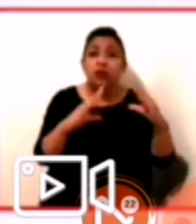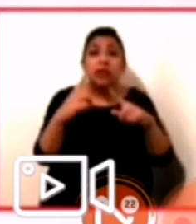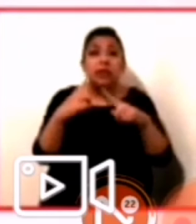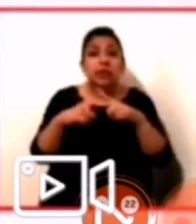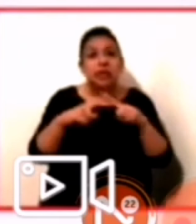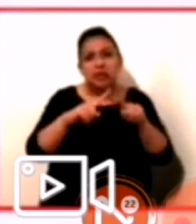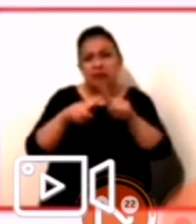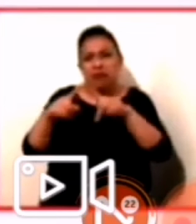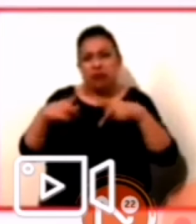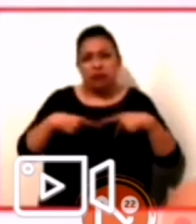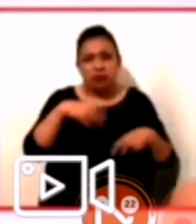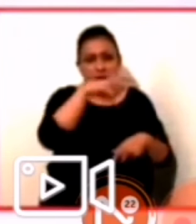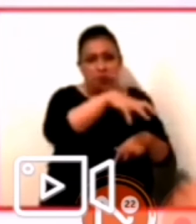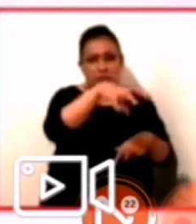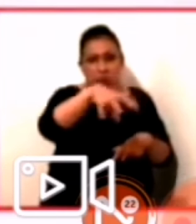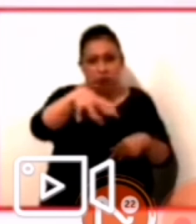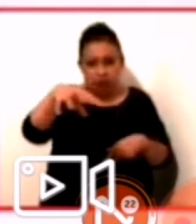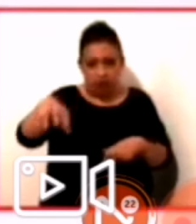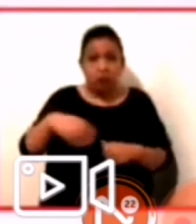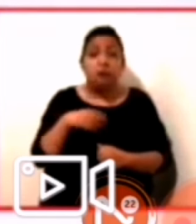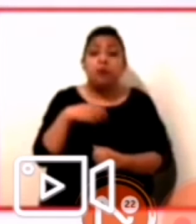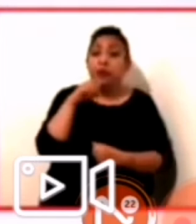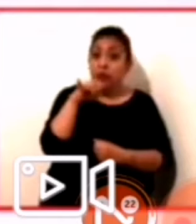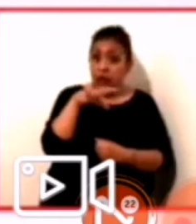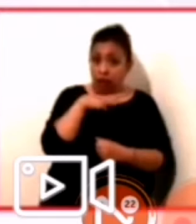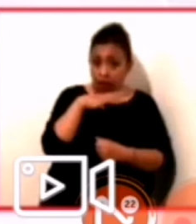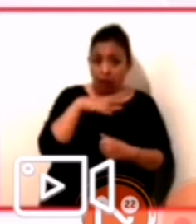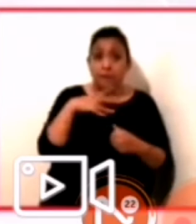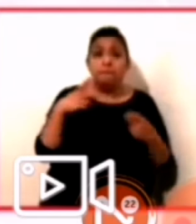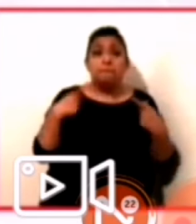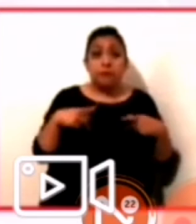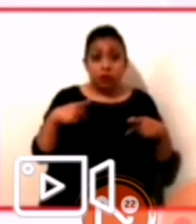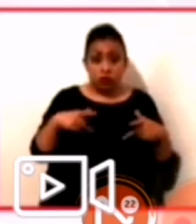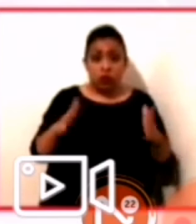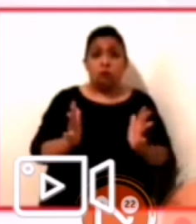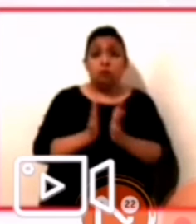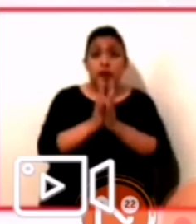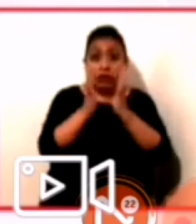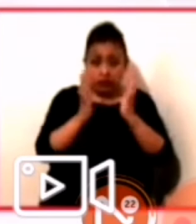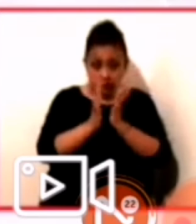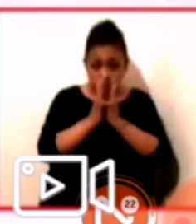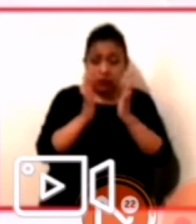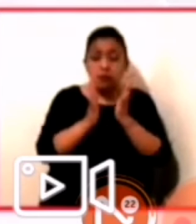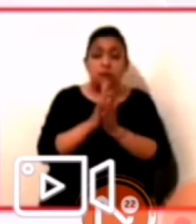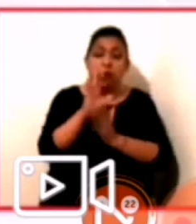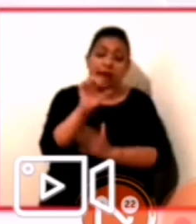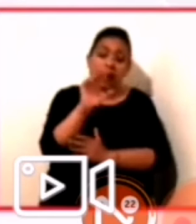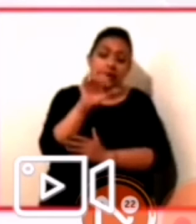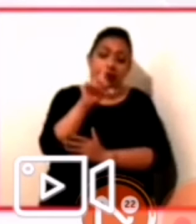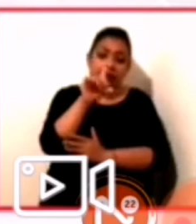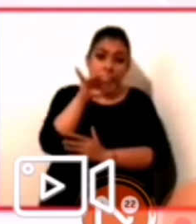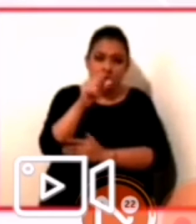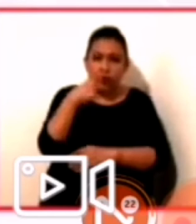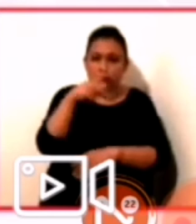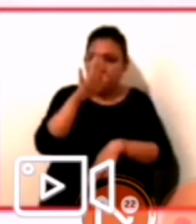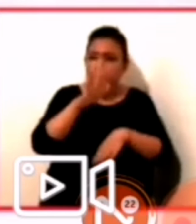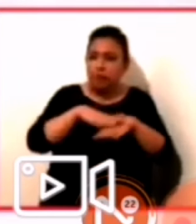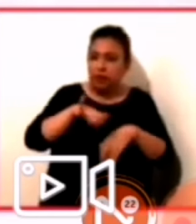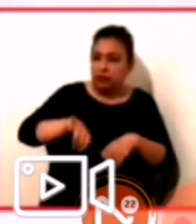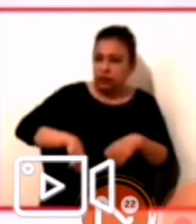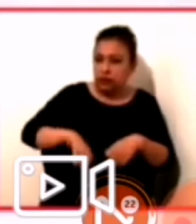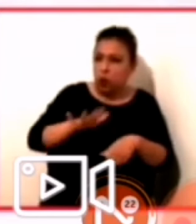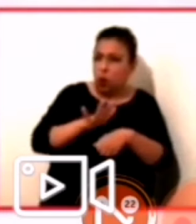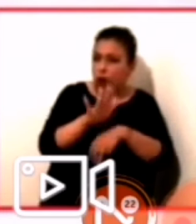distintas disciplinas. Sí hay académicos involucrados, pero quizás una de las cosas más interesantes y